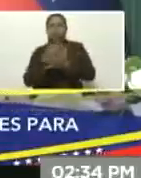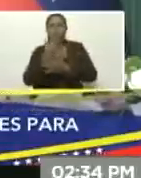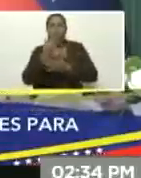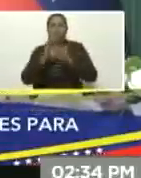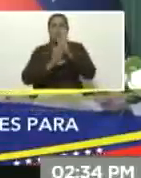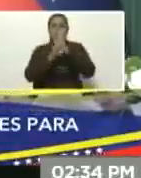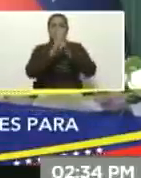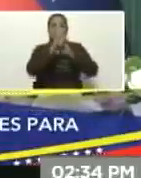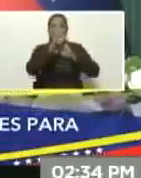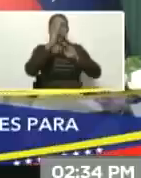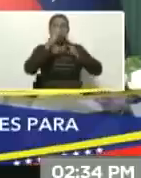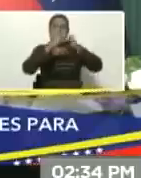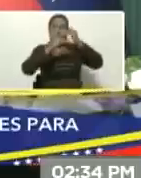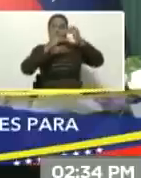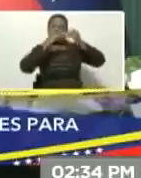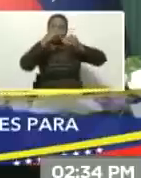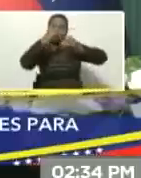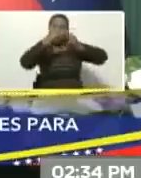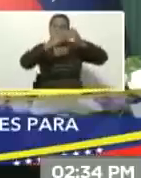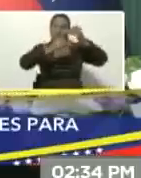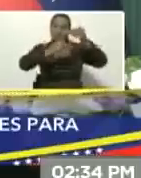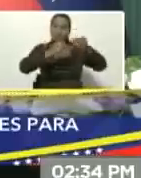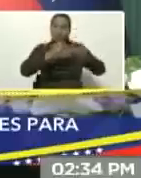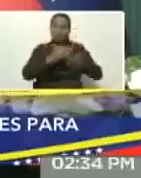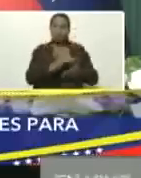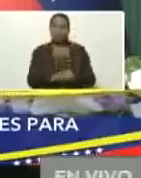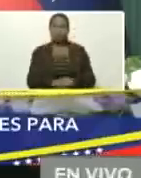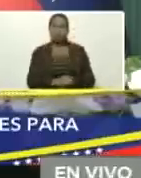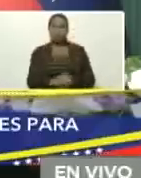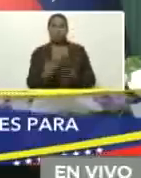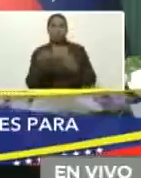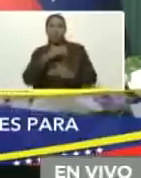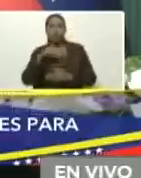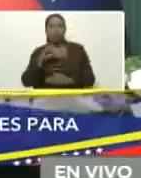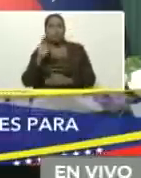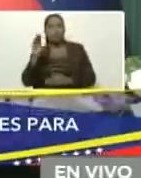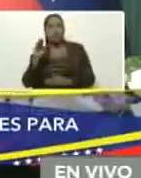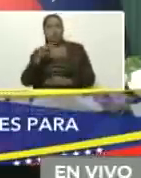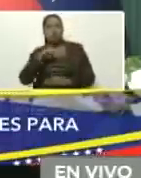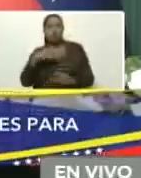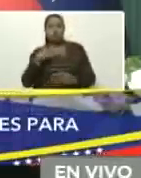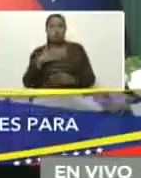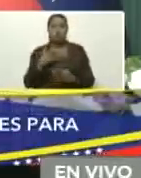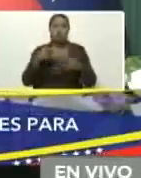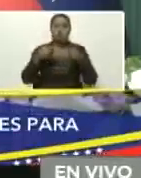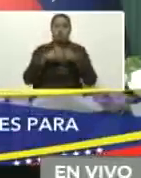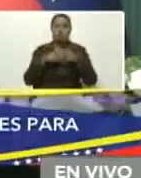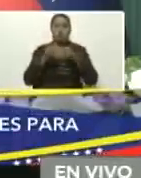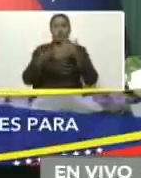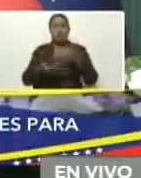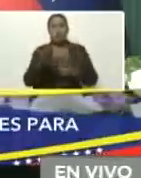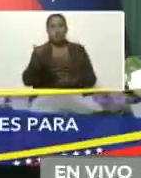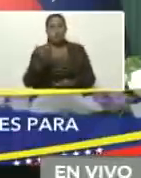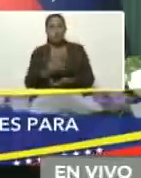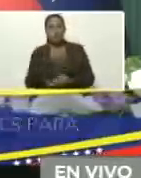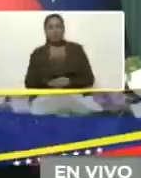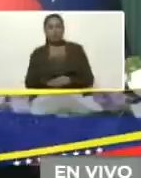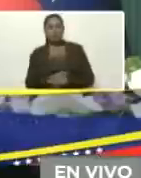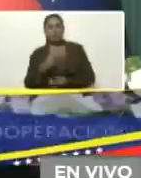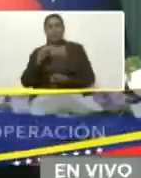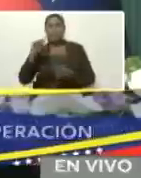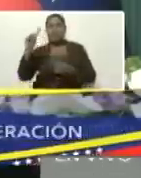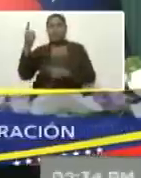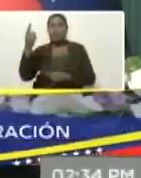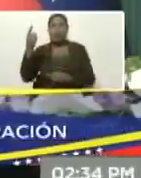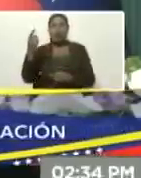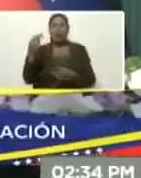proceso franco de recuperación. Aunque somos un país modesto, tenemos elementos muy importantes. Somos la primera